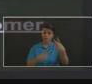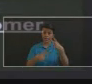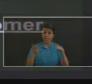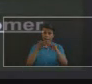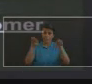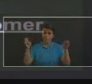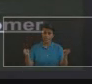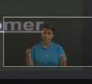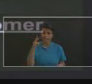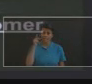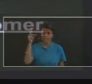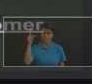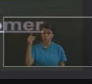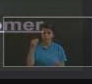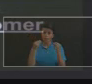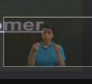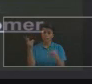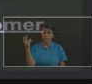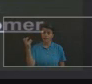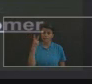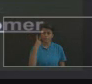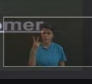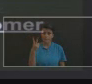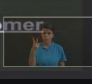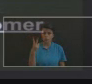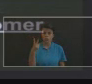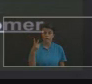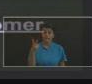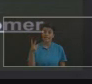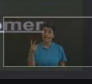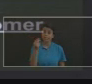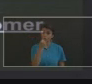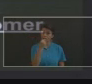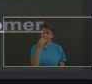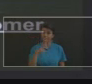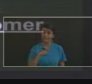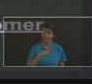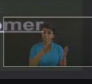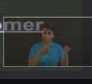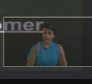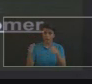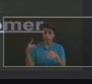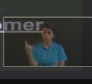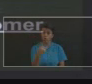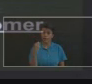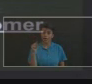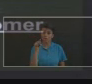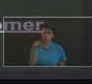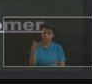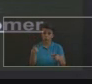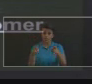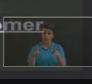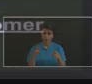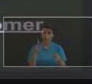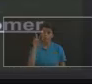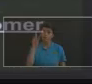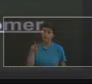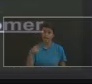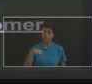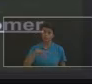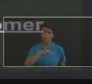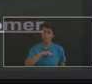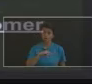del Señor, muchas veces vemos que las hermanas tienen preparado todo para que usted lo reciba, pero en realidad somos nosotros los que tenemos